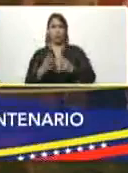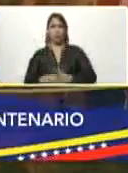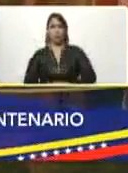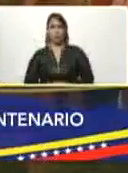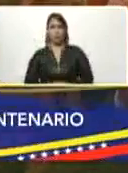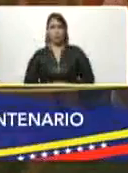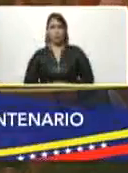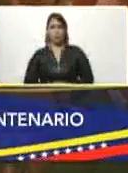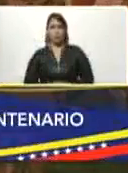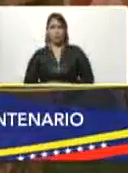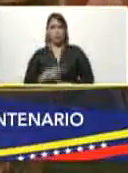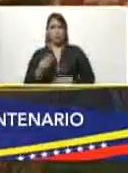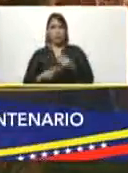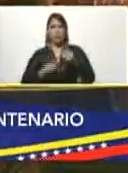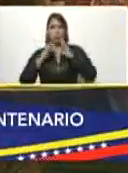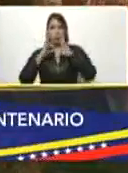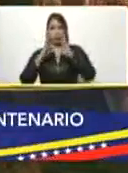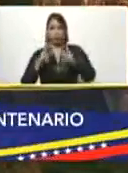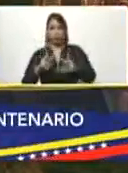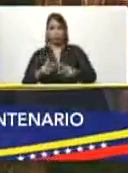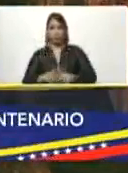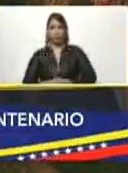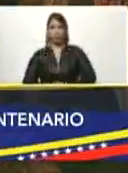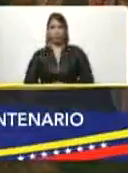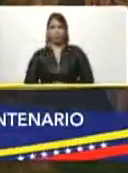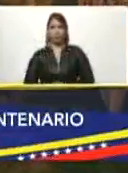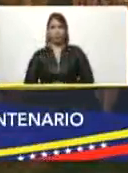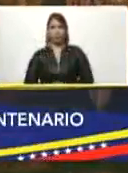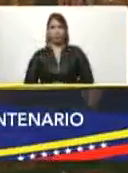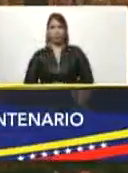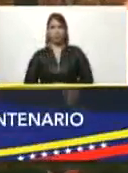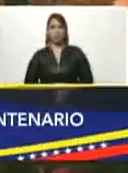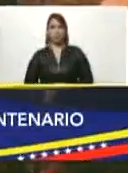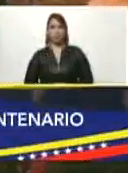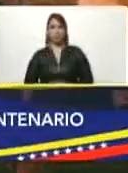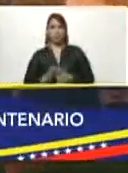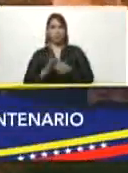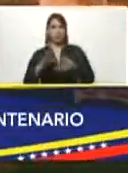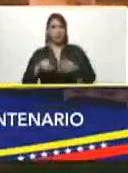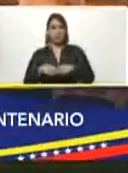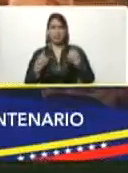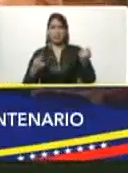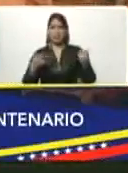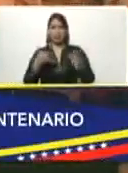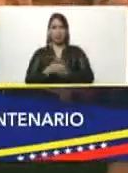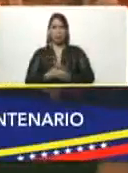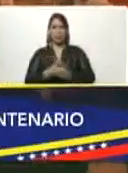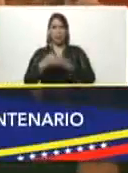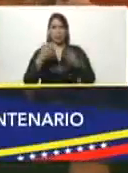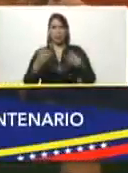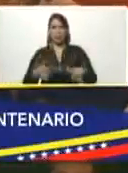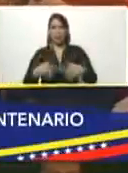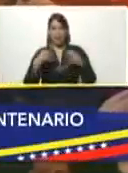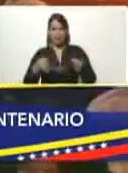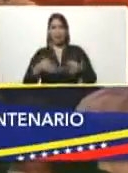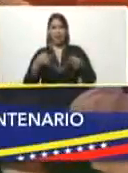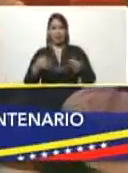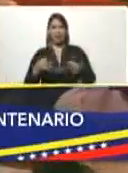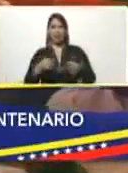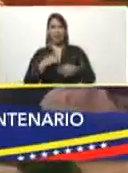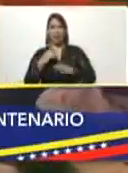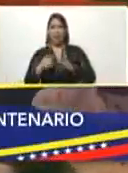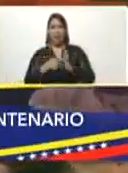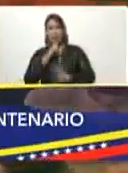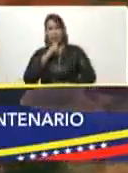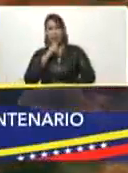ha hecho un relato, digamos, fragmentado de las realidades complejas, Hay millones de seres humanos que a